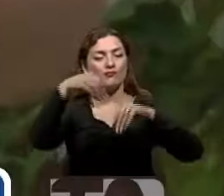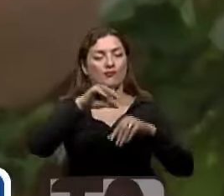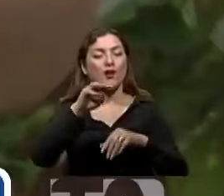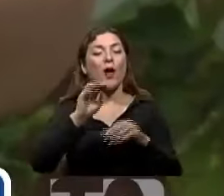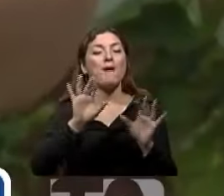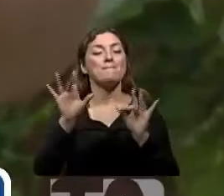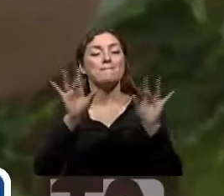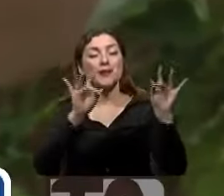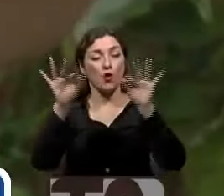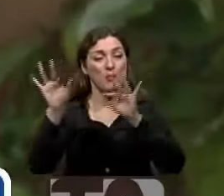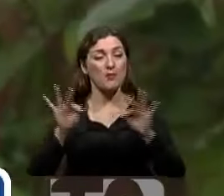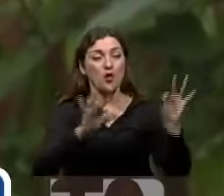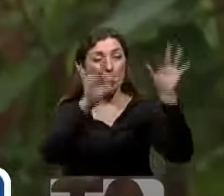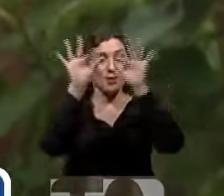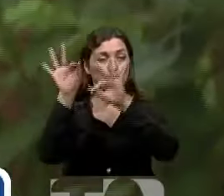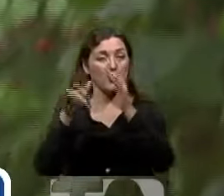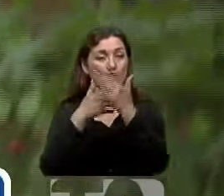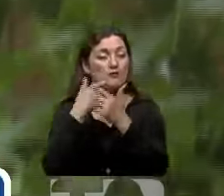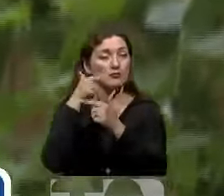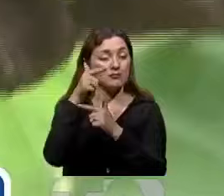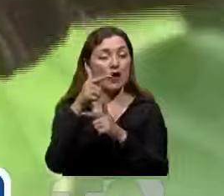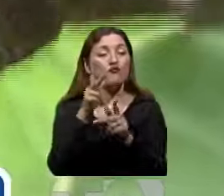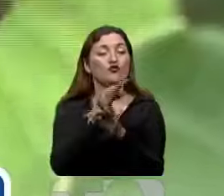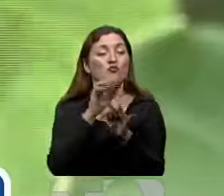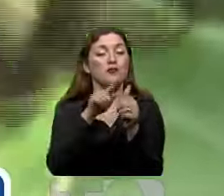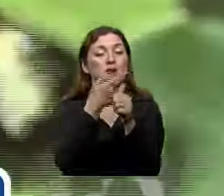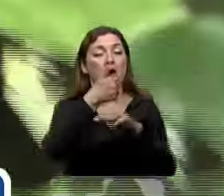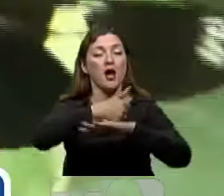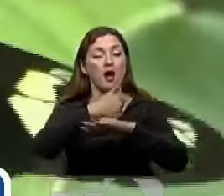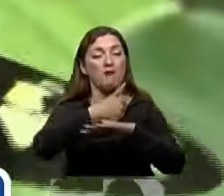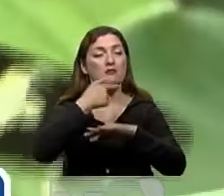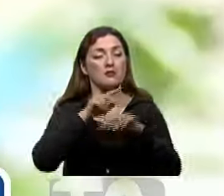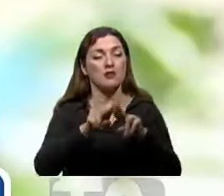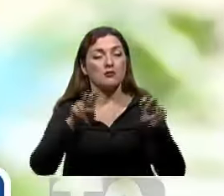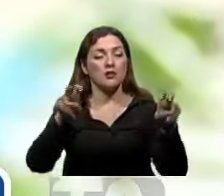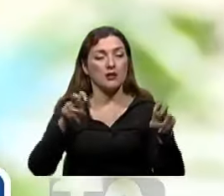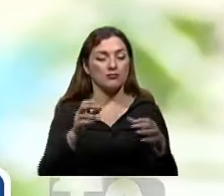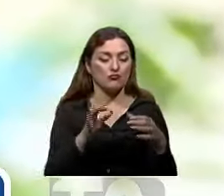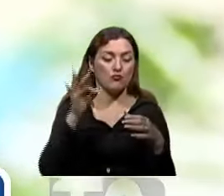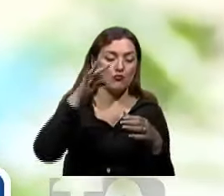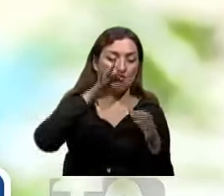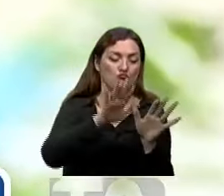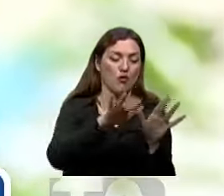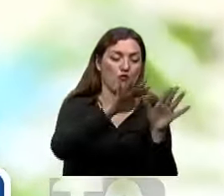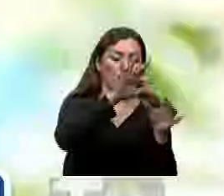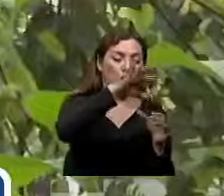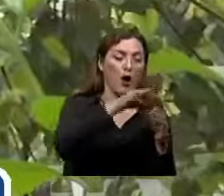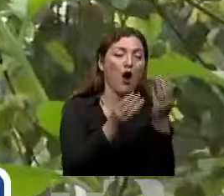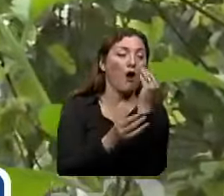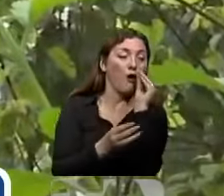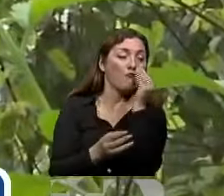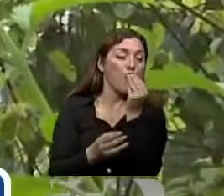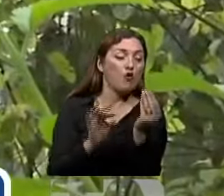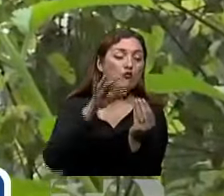Mindo, explica que su función principal en la naturaleza es ser polinizadoras, pero también cumplen el rol de indicadoras del nivel